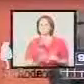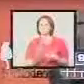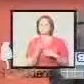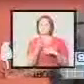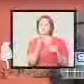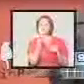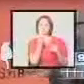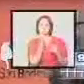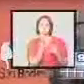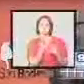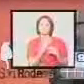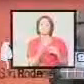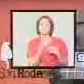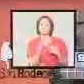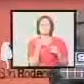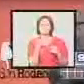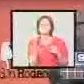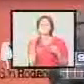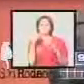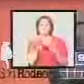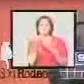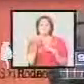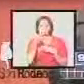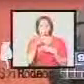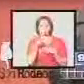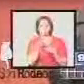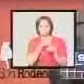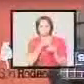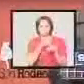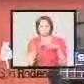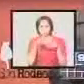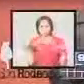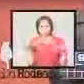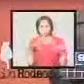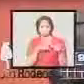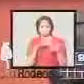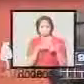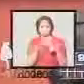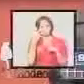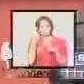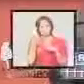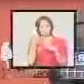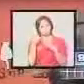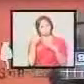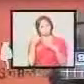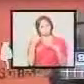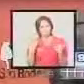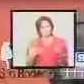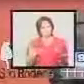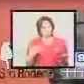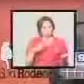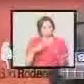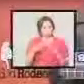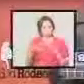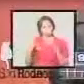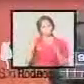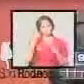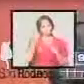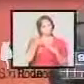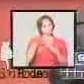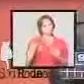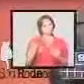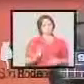renovarlo, me cobraron 6.000 colones de la misma cuenta que había, porque yo esperaba una plata de un lotecito que tenía en